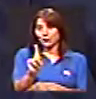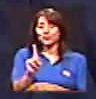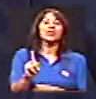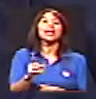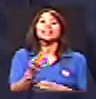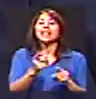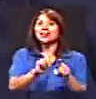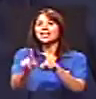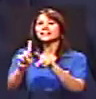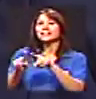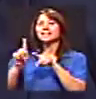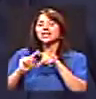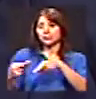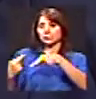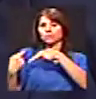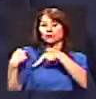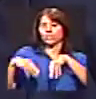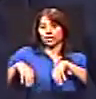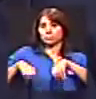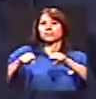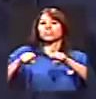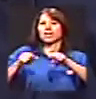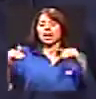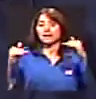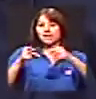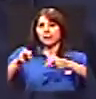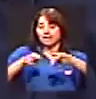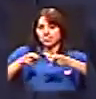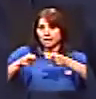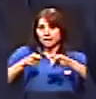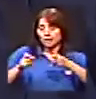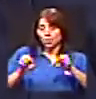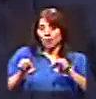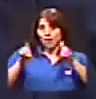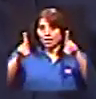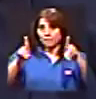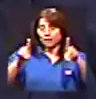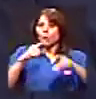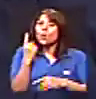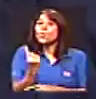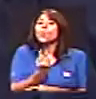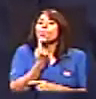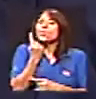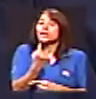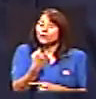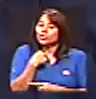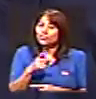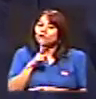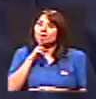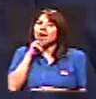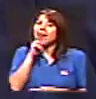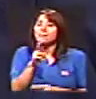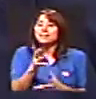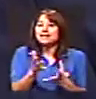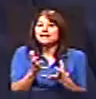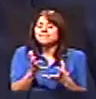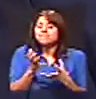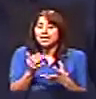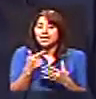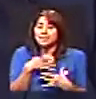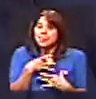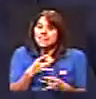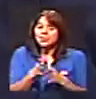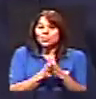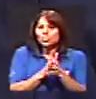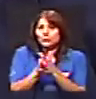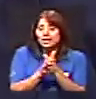distintos cargos que he ocupado a nivel administrativo académico, el único que realmente busqué, puede decirse, el único que me